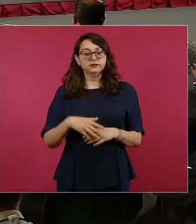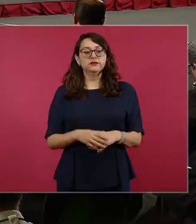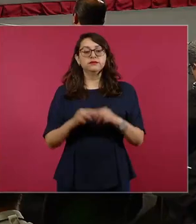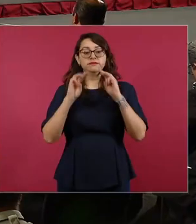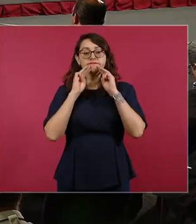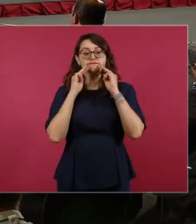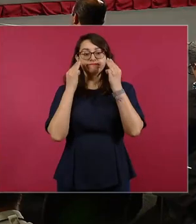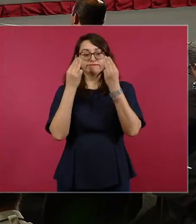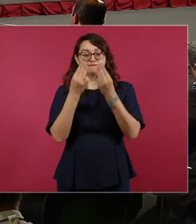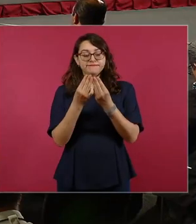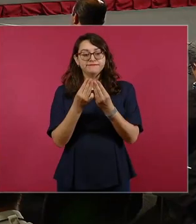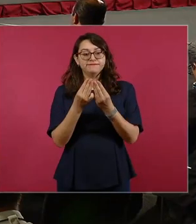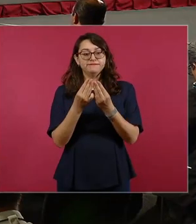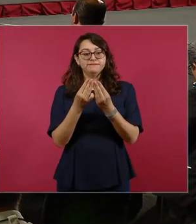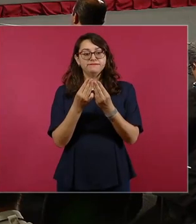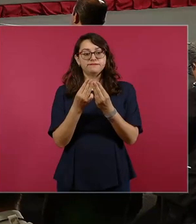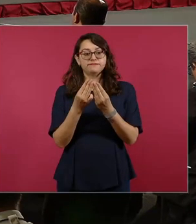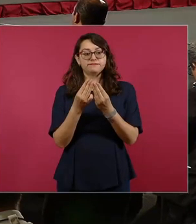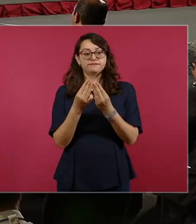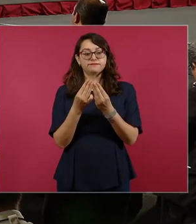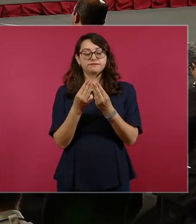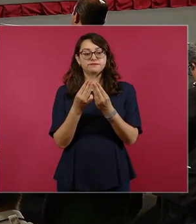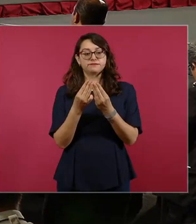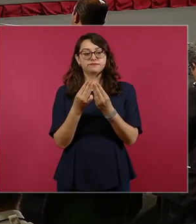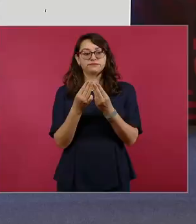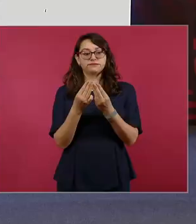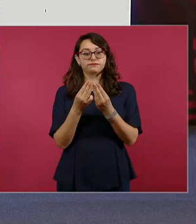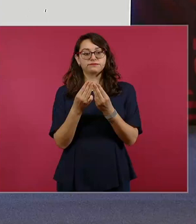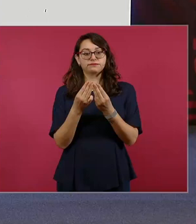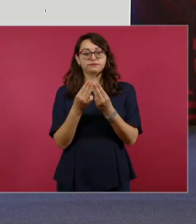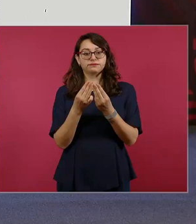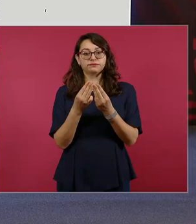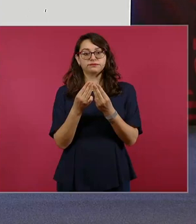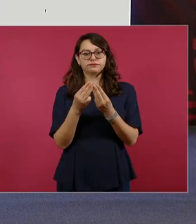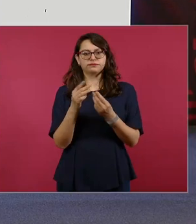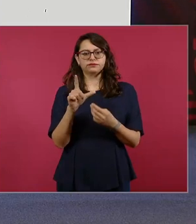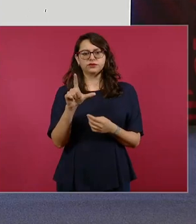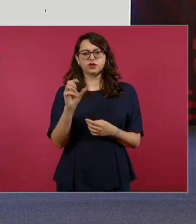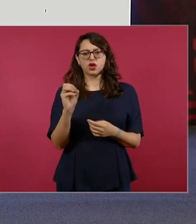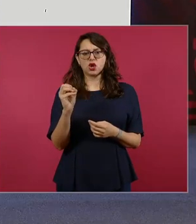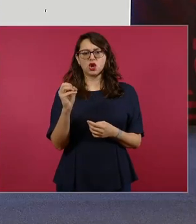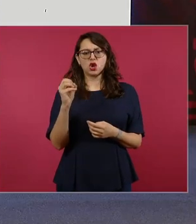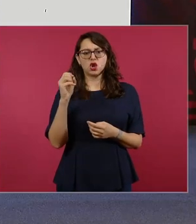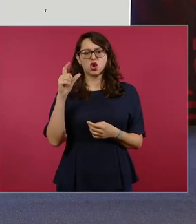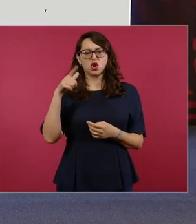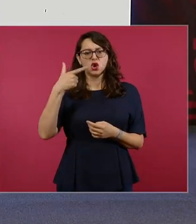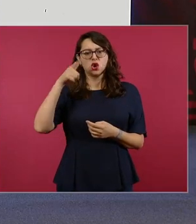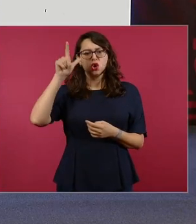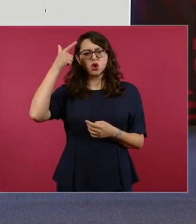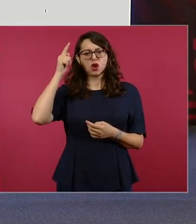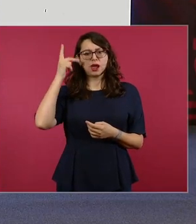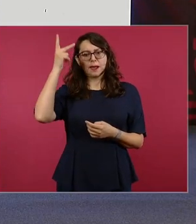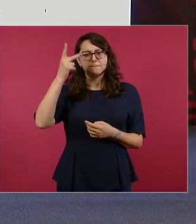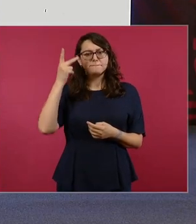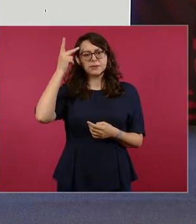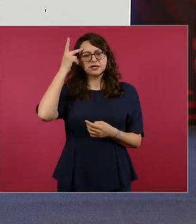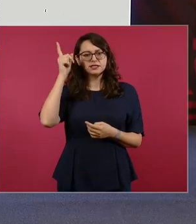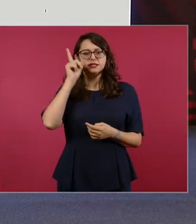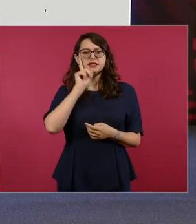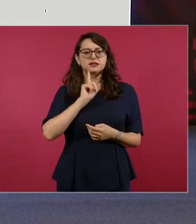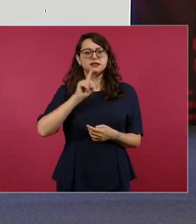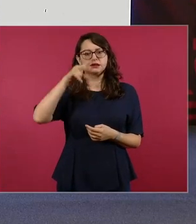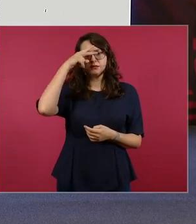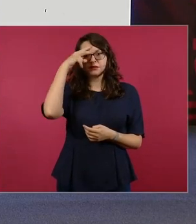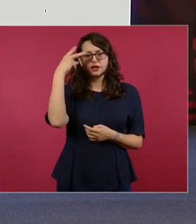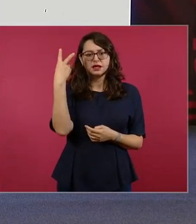delictivo autodenominado Loca Tristeza Mexicana. Él fue detenido por la Fiscalía del Estado de México con apoyo